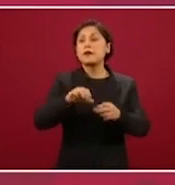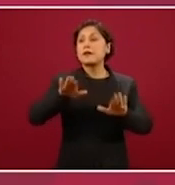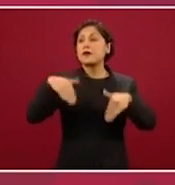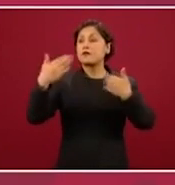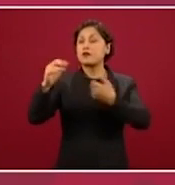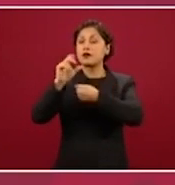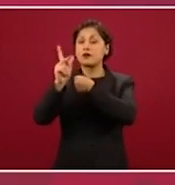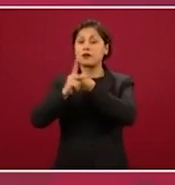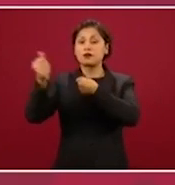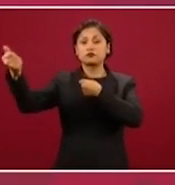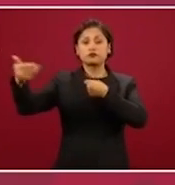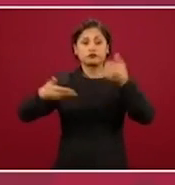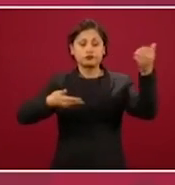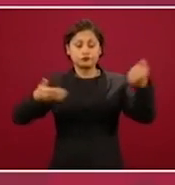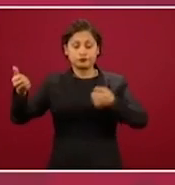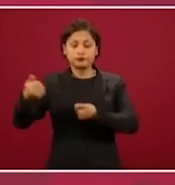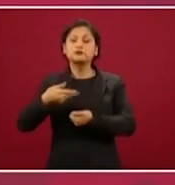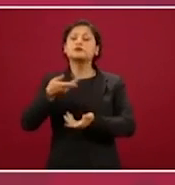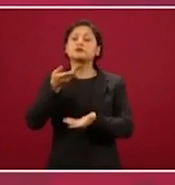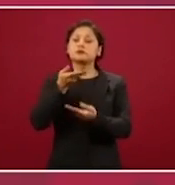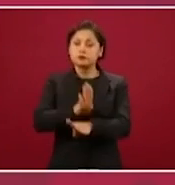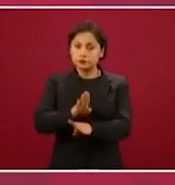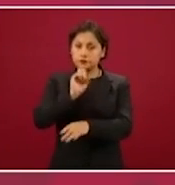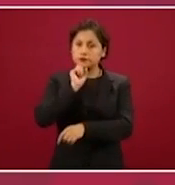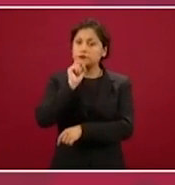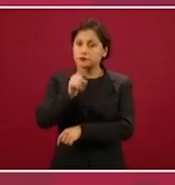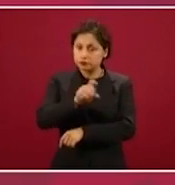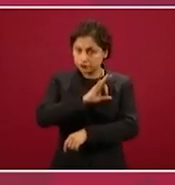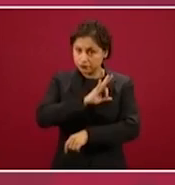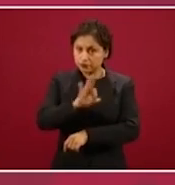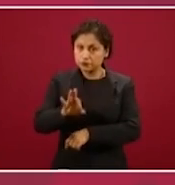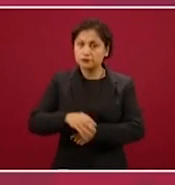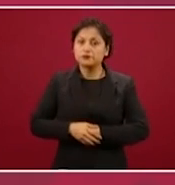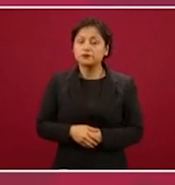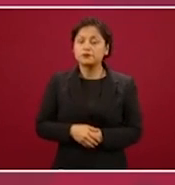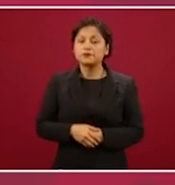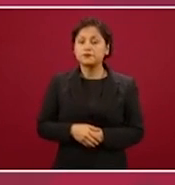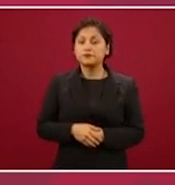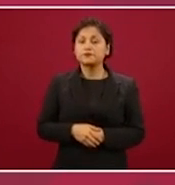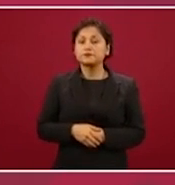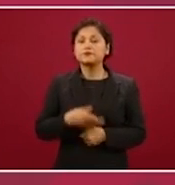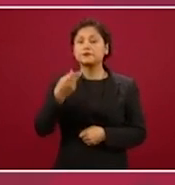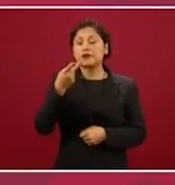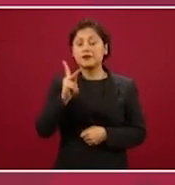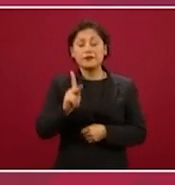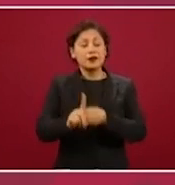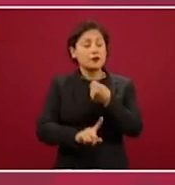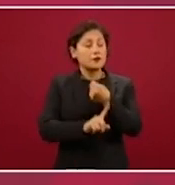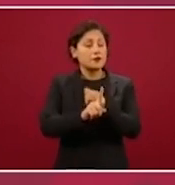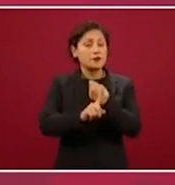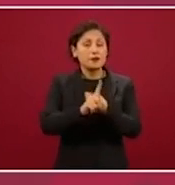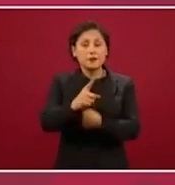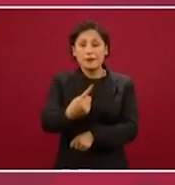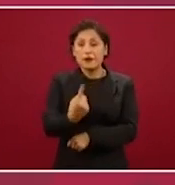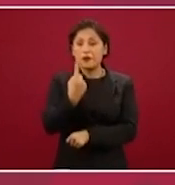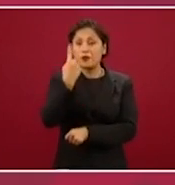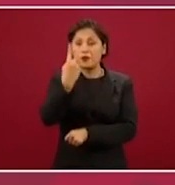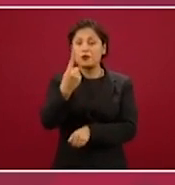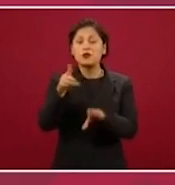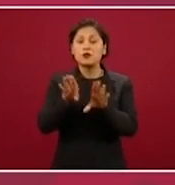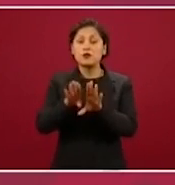que necesitamos resolver es lo de la dispersión de los